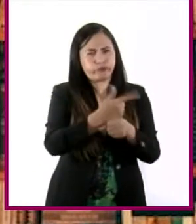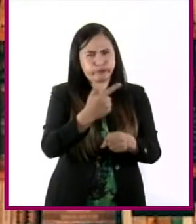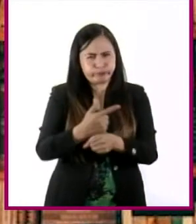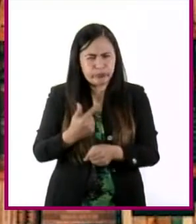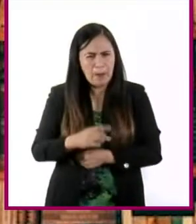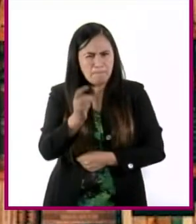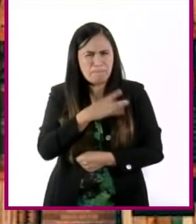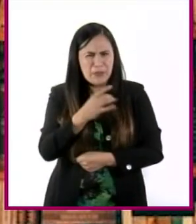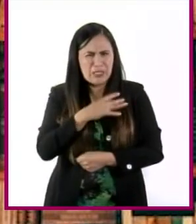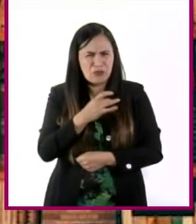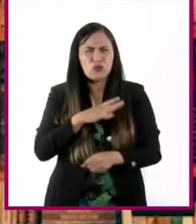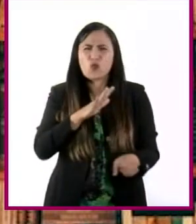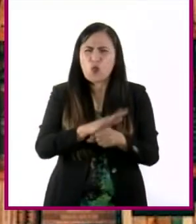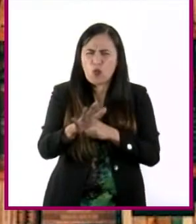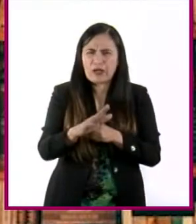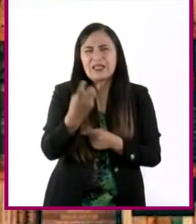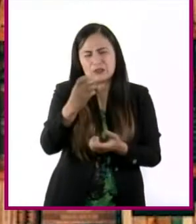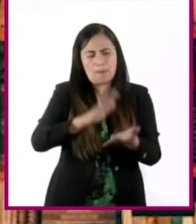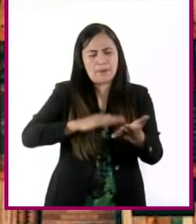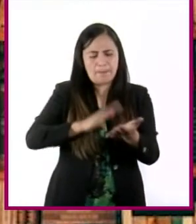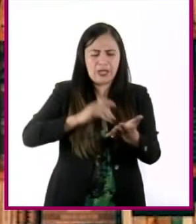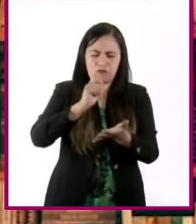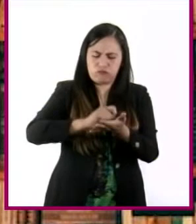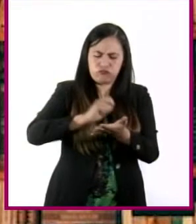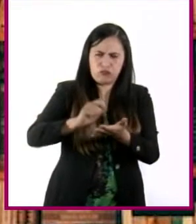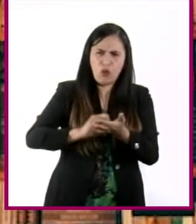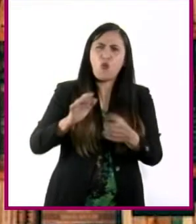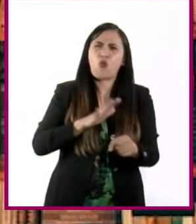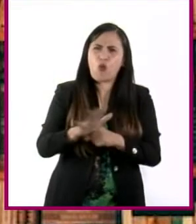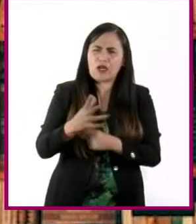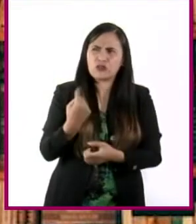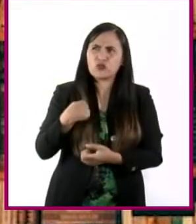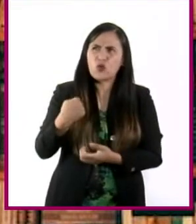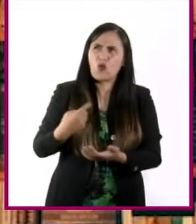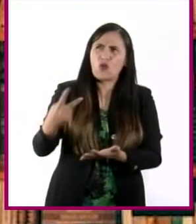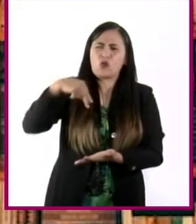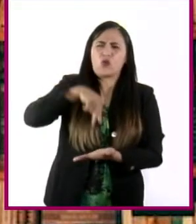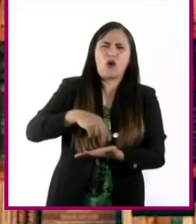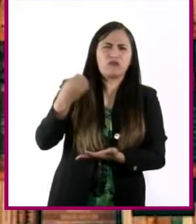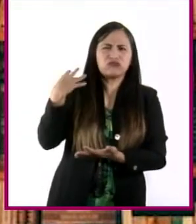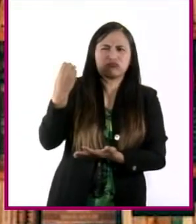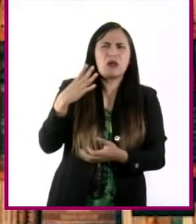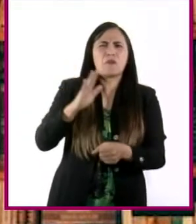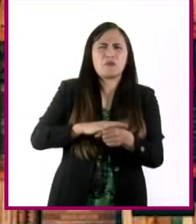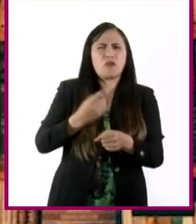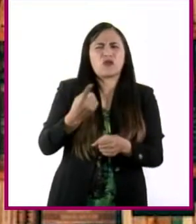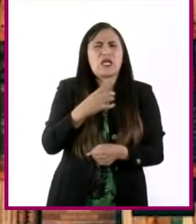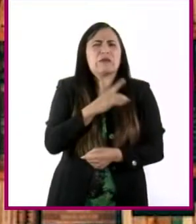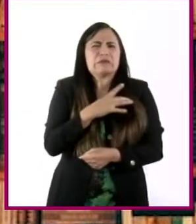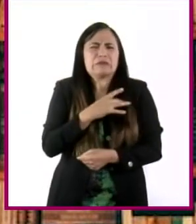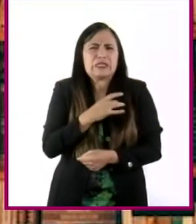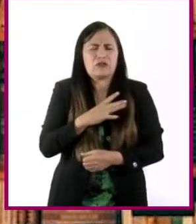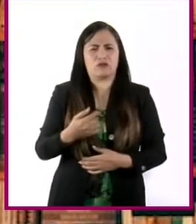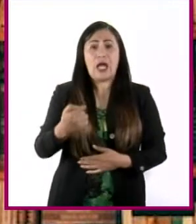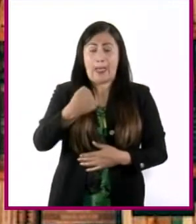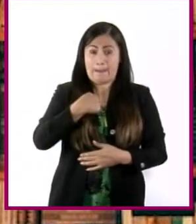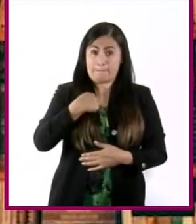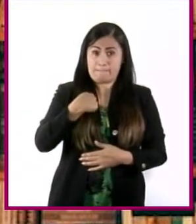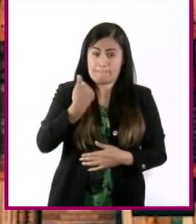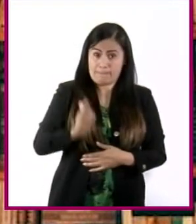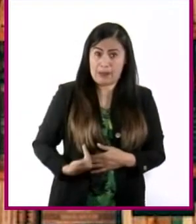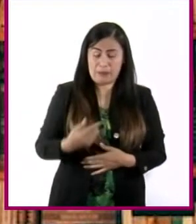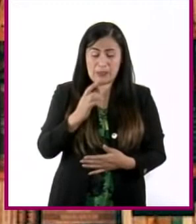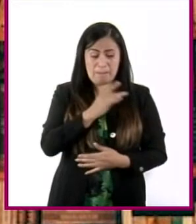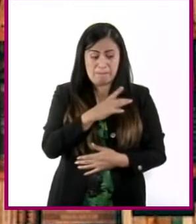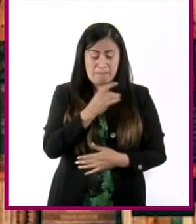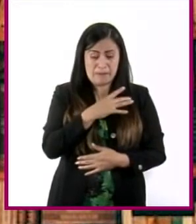pueden escribir en una hoja los miedos específicos que tengan cuando hablan en público. Por ejemplo, a mí me da miedo...